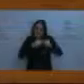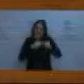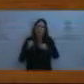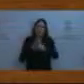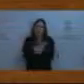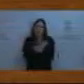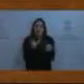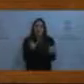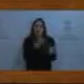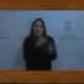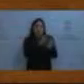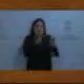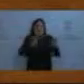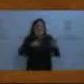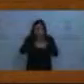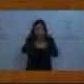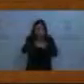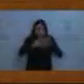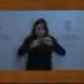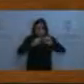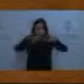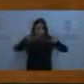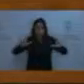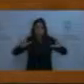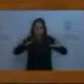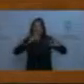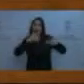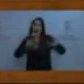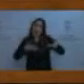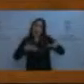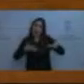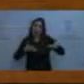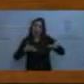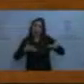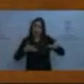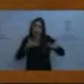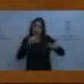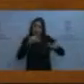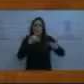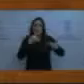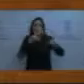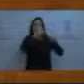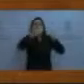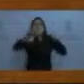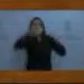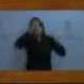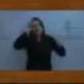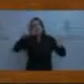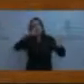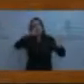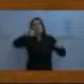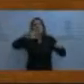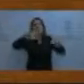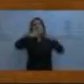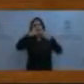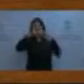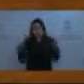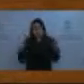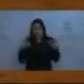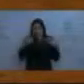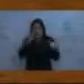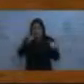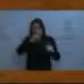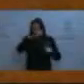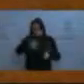entra en la página web y donde, aparte de muy actualizada la página web, nos habla de Fitur, sí, pero de Fitur 2016, ni siquiera el